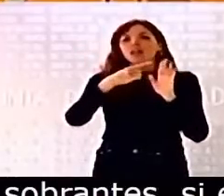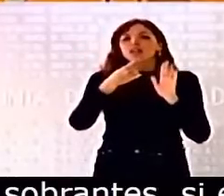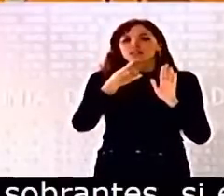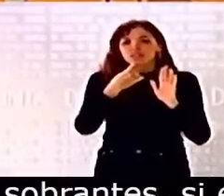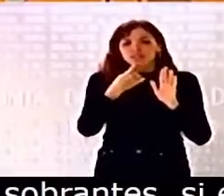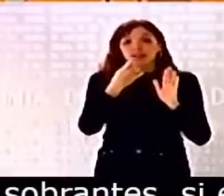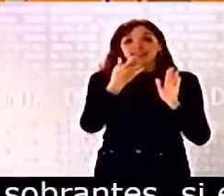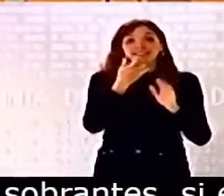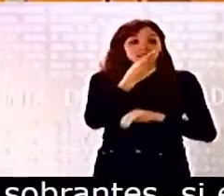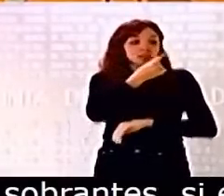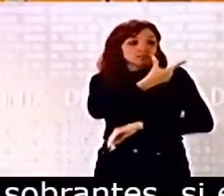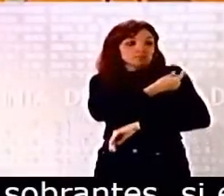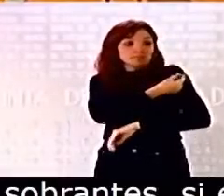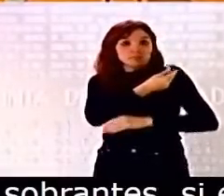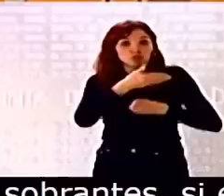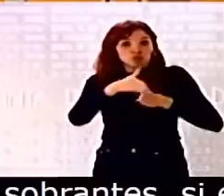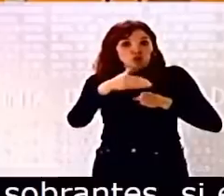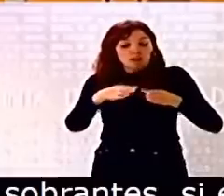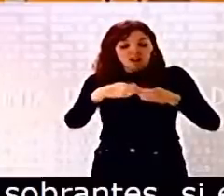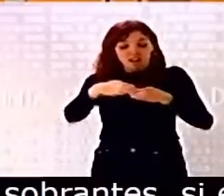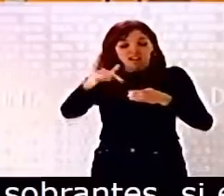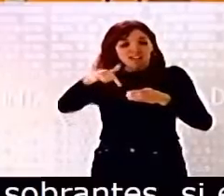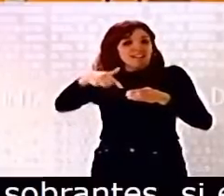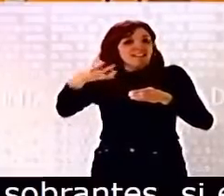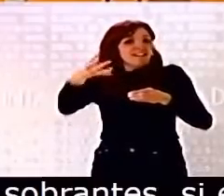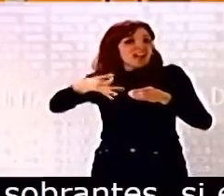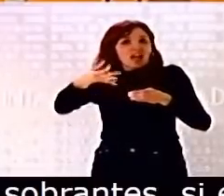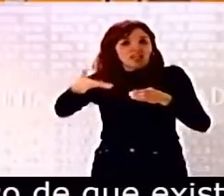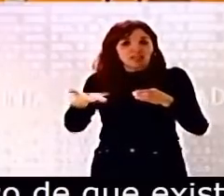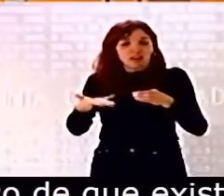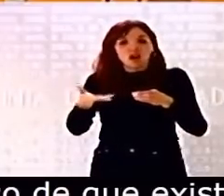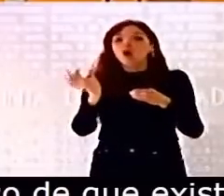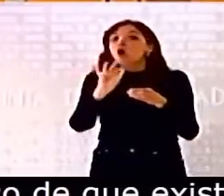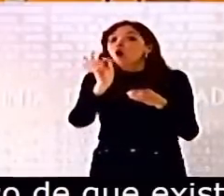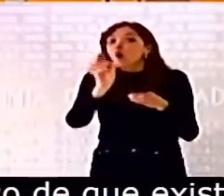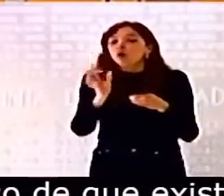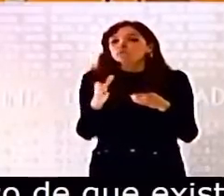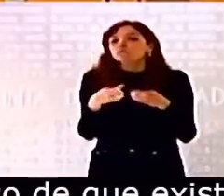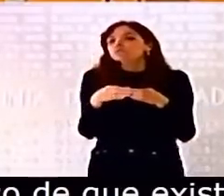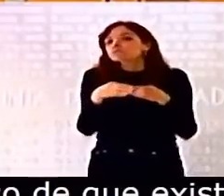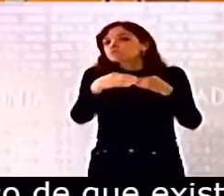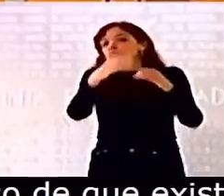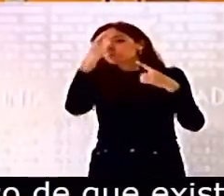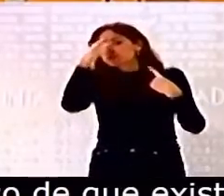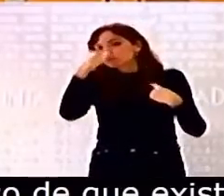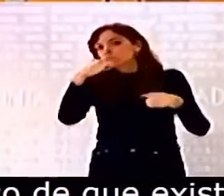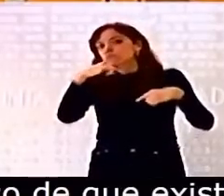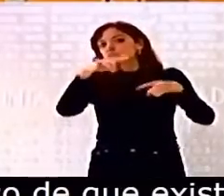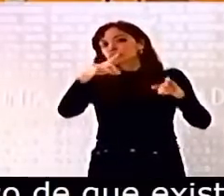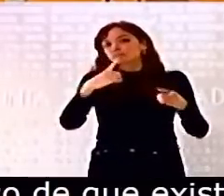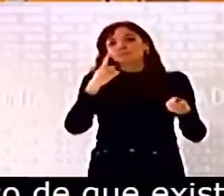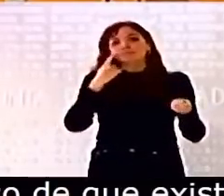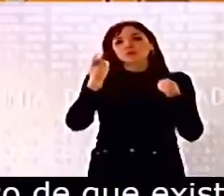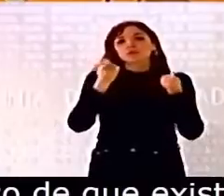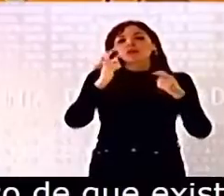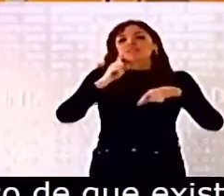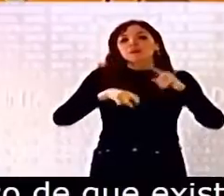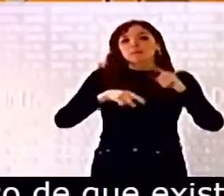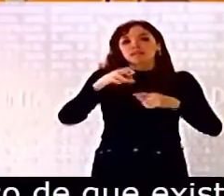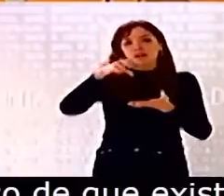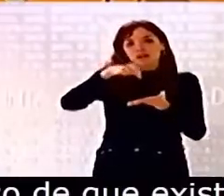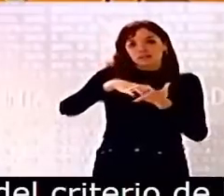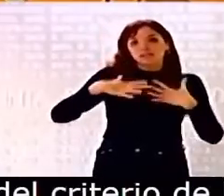de que existan dosis sobrantes, o simplemente lo deja a una decisión del criterio de la coordinación de las áreas de salud. O si